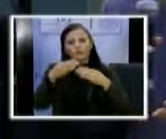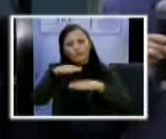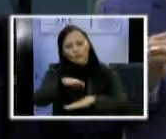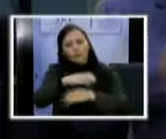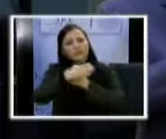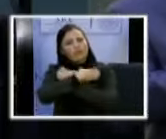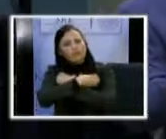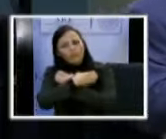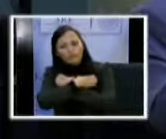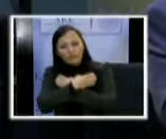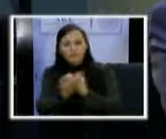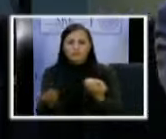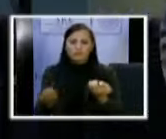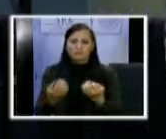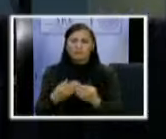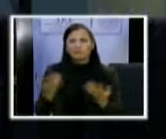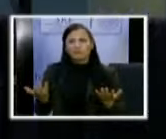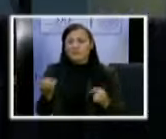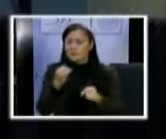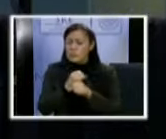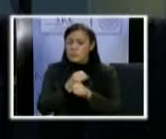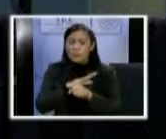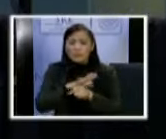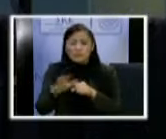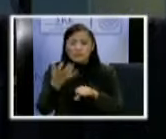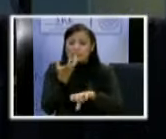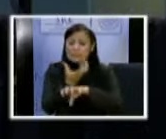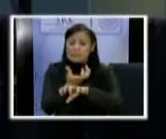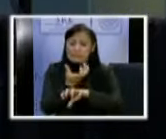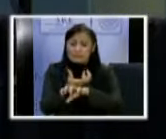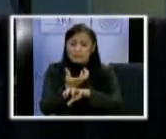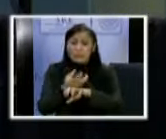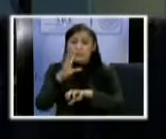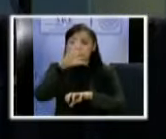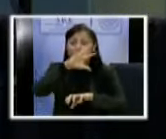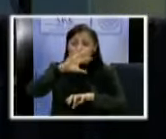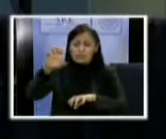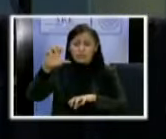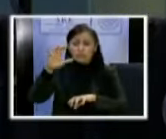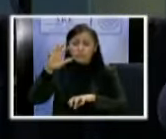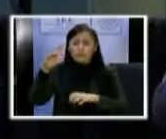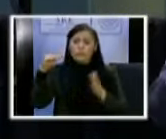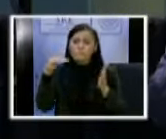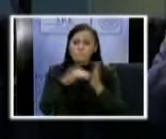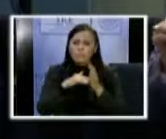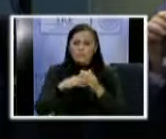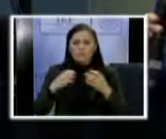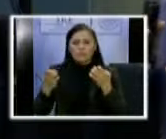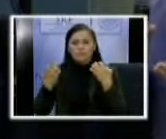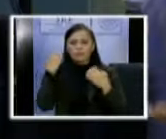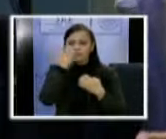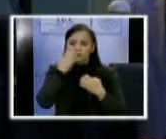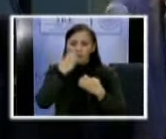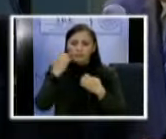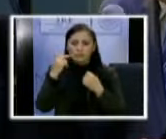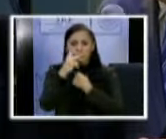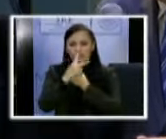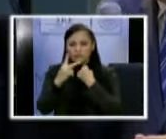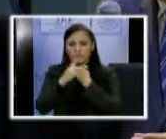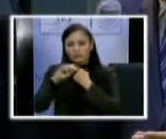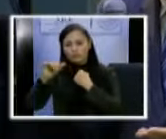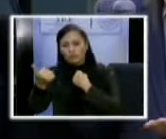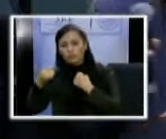países. No es posible que en Estados Unidos hay 550,000 estudiantes extranjeros y mexicanos hay menos de 20,000.